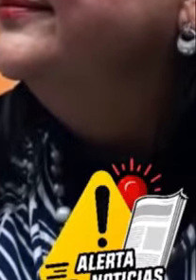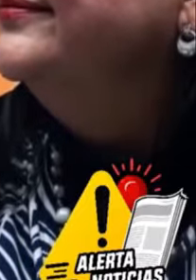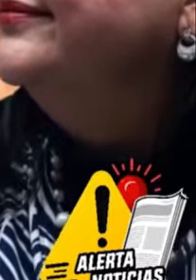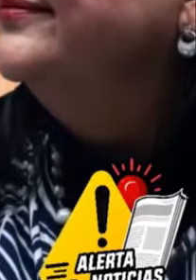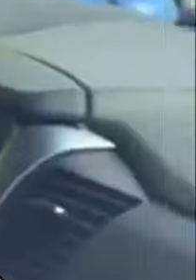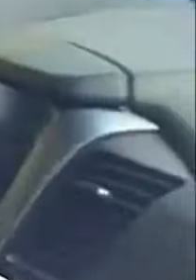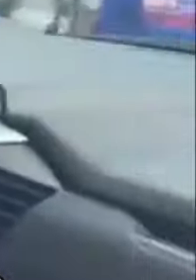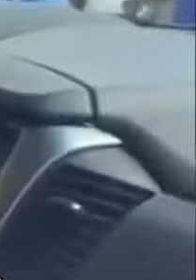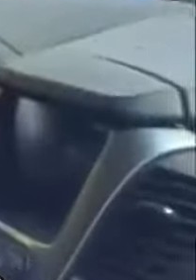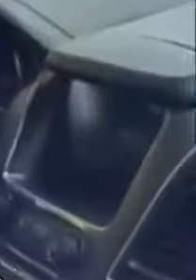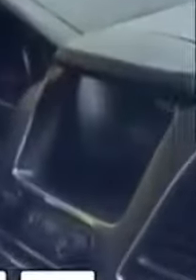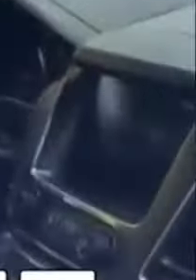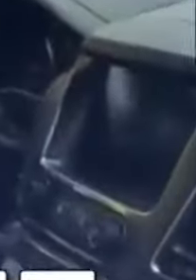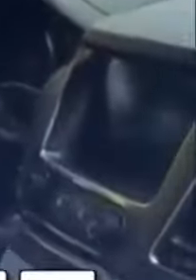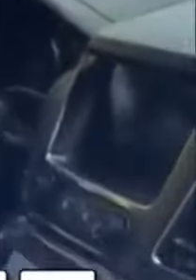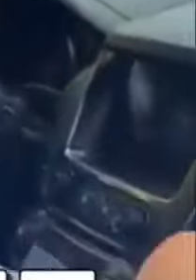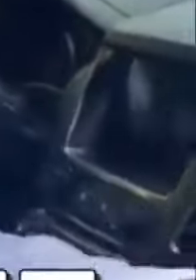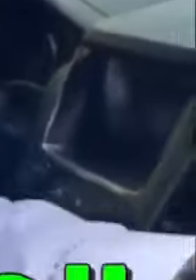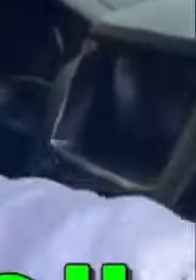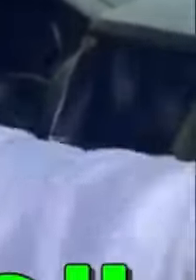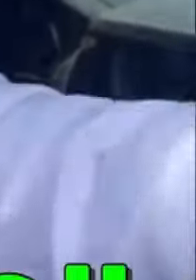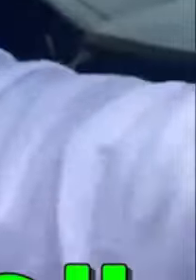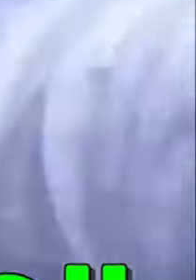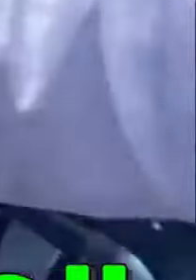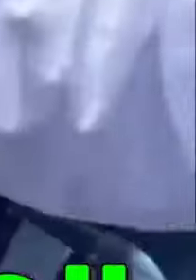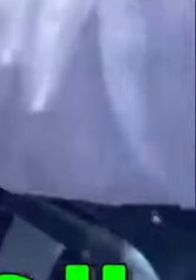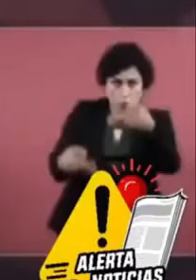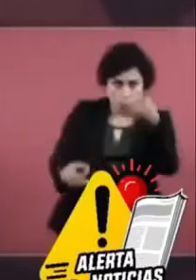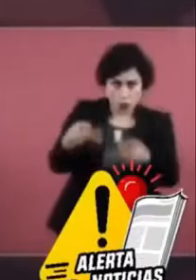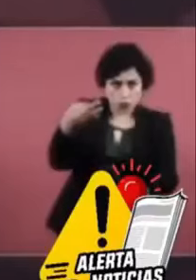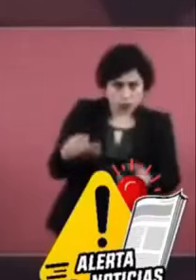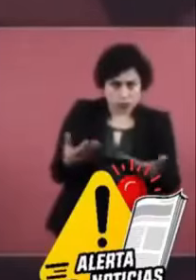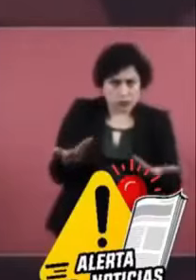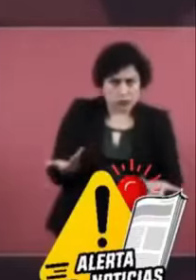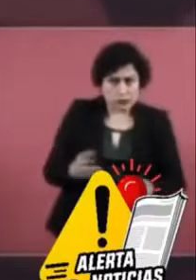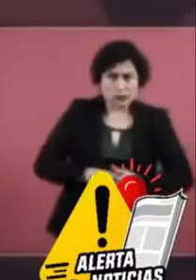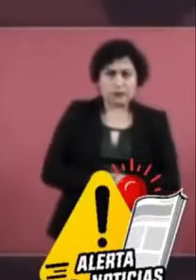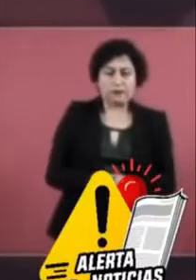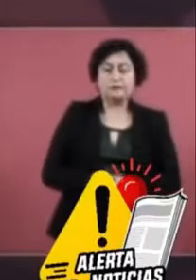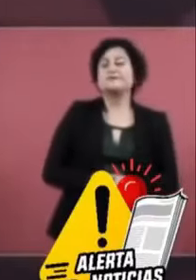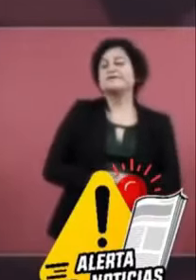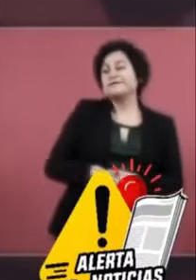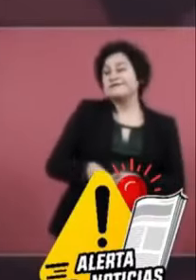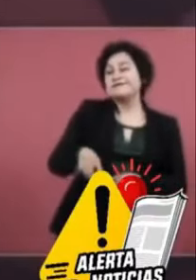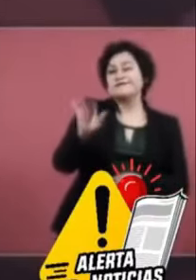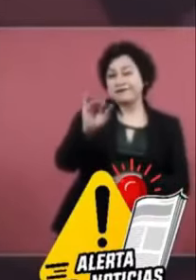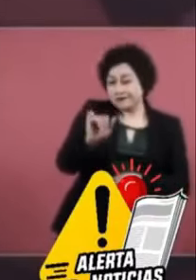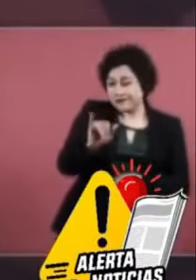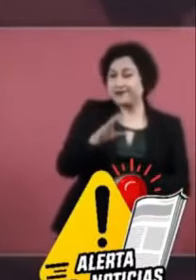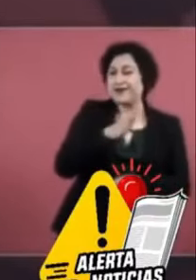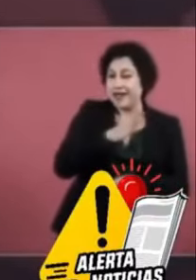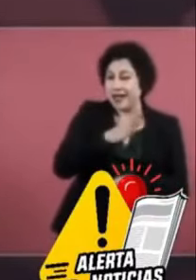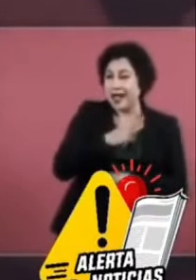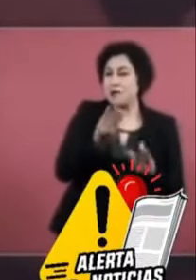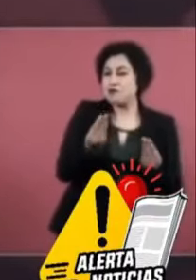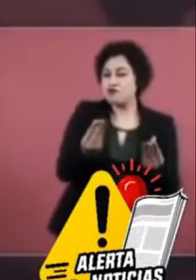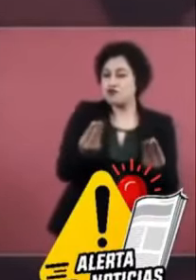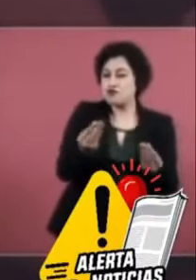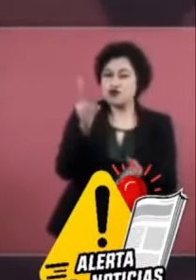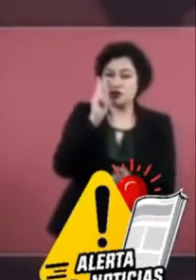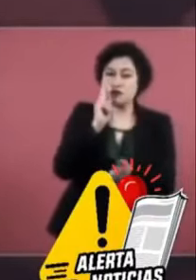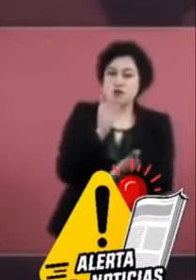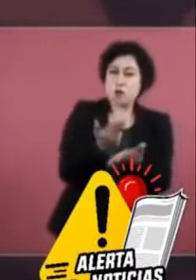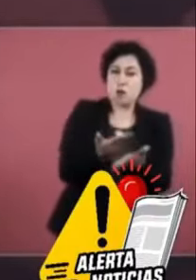presuntos criminales. Un saludo, un mensaje, ¡alerta México! Todas estas fueron afirmaciones del presidente Andrés Manuel López